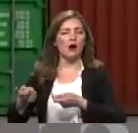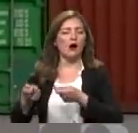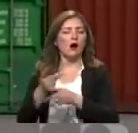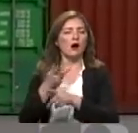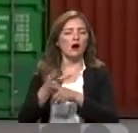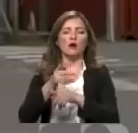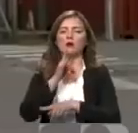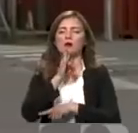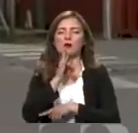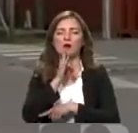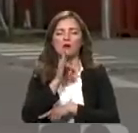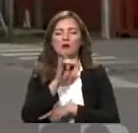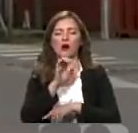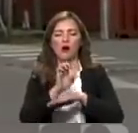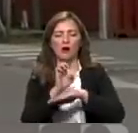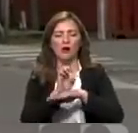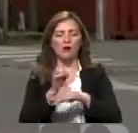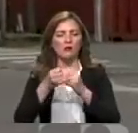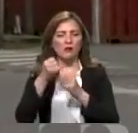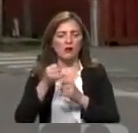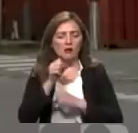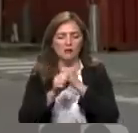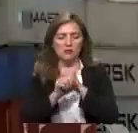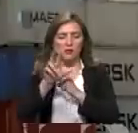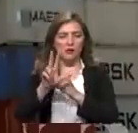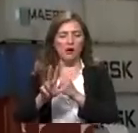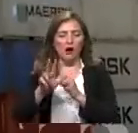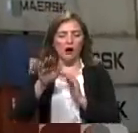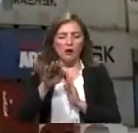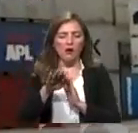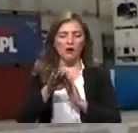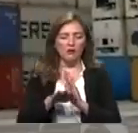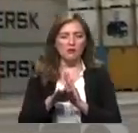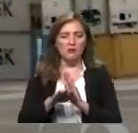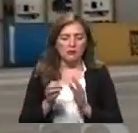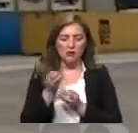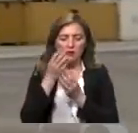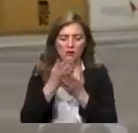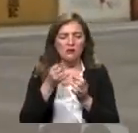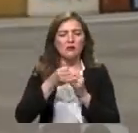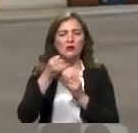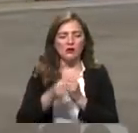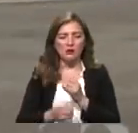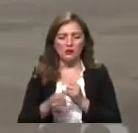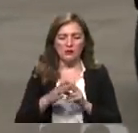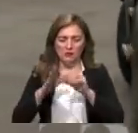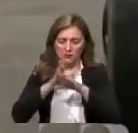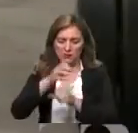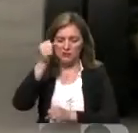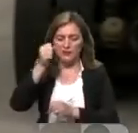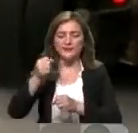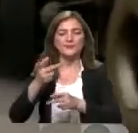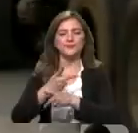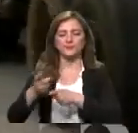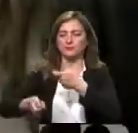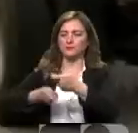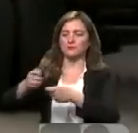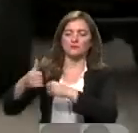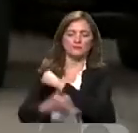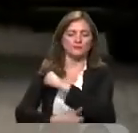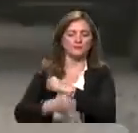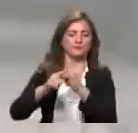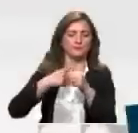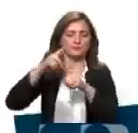Ecuador y Estados Unidos se ha achicado en los últimos 3 años. Según el último reporte de la Federación de Exportadores, en el primer trimestre de este año,